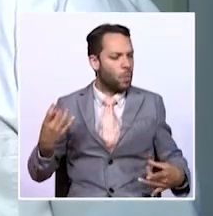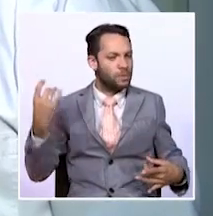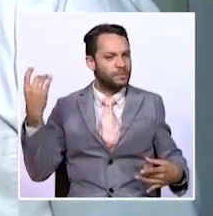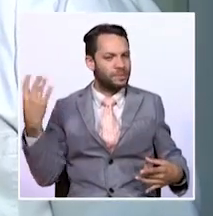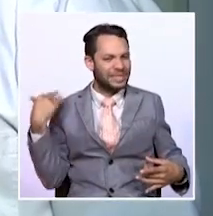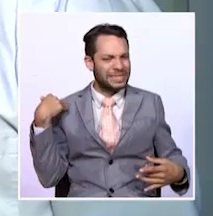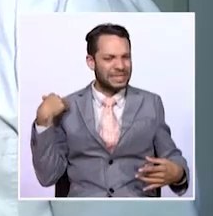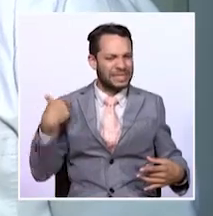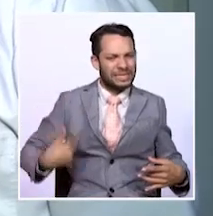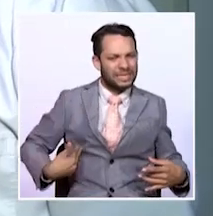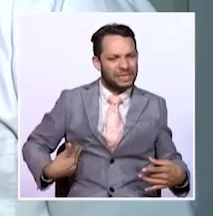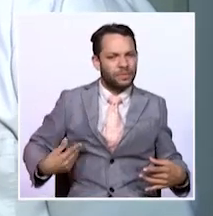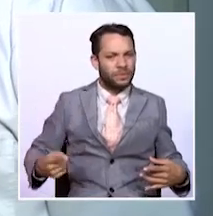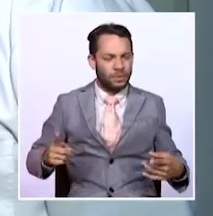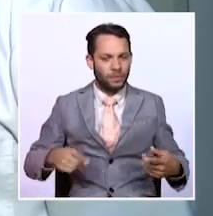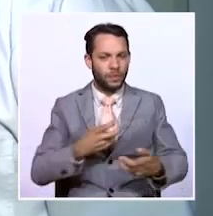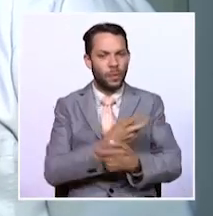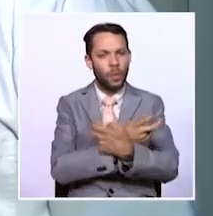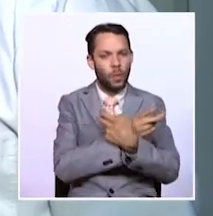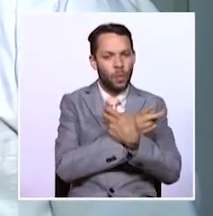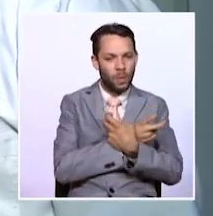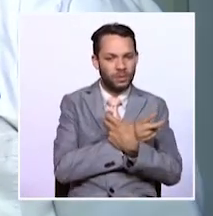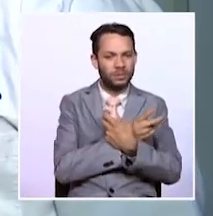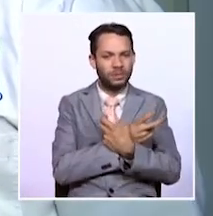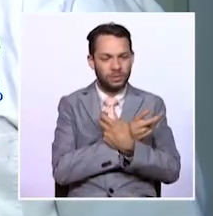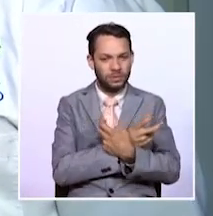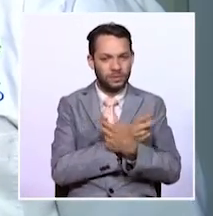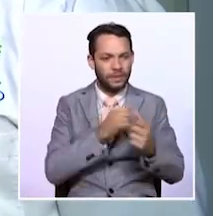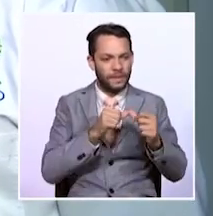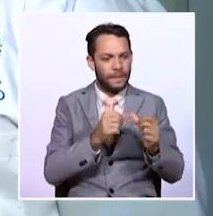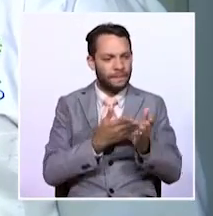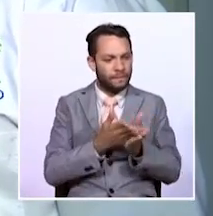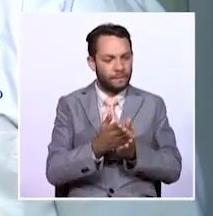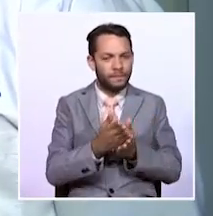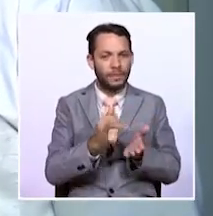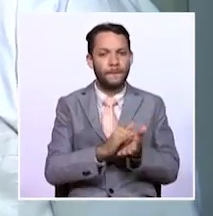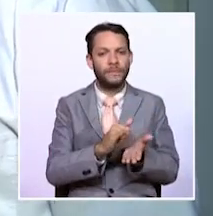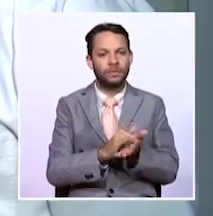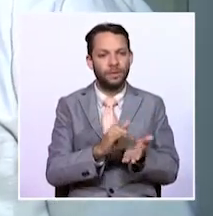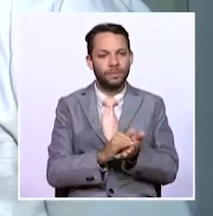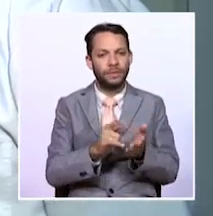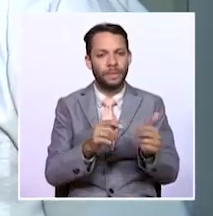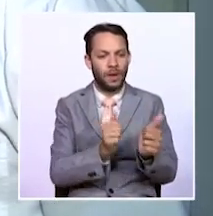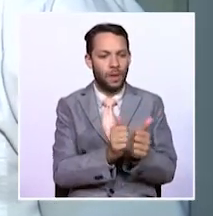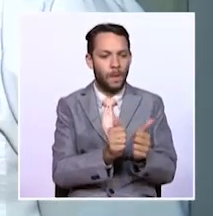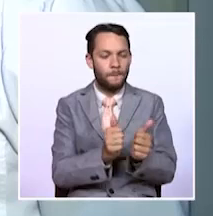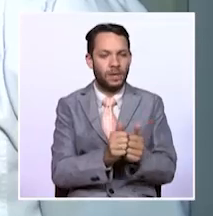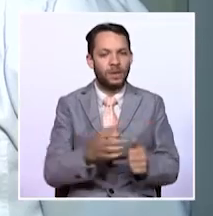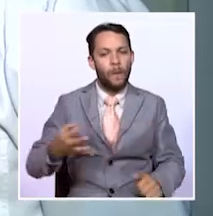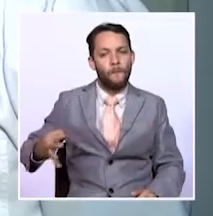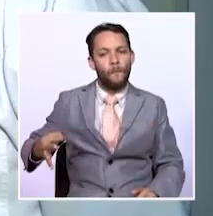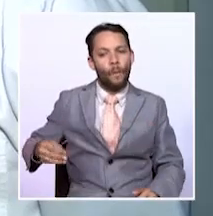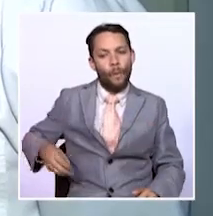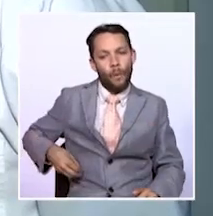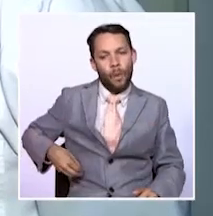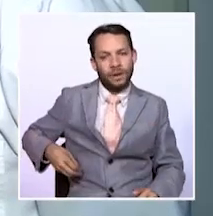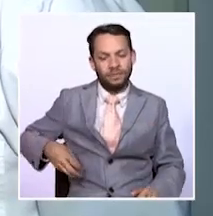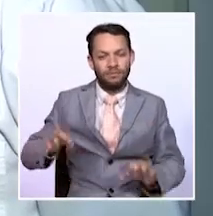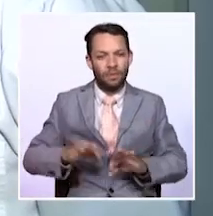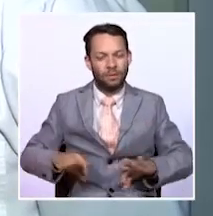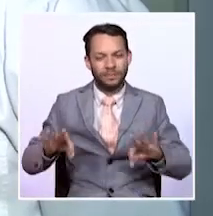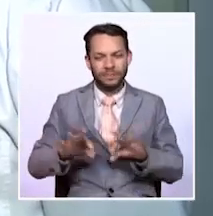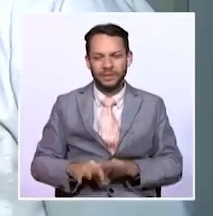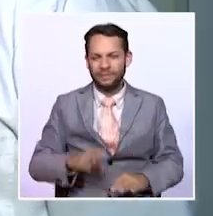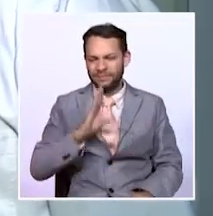de escoliosis, hay un problema osteoartrósico que está generando el proceso todo degenerativo, pero va acompañado del calculito, por ejemplo. Eso sí es